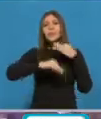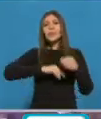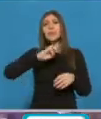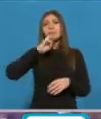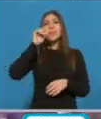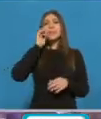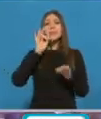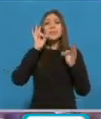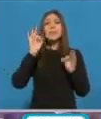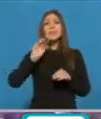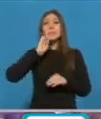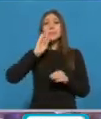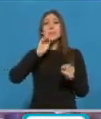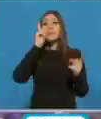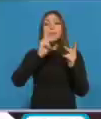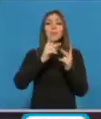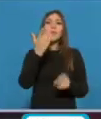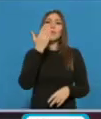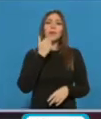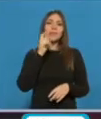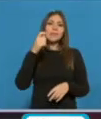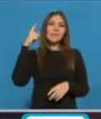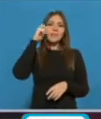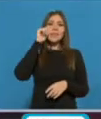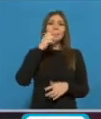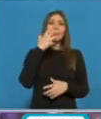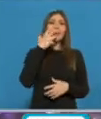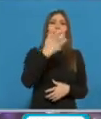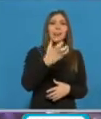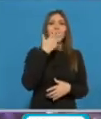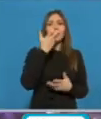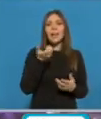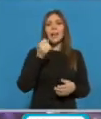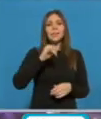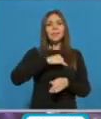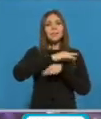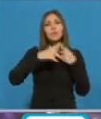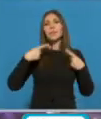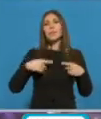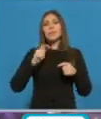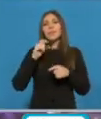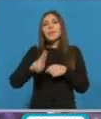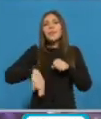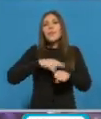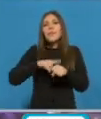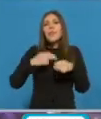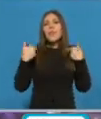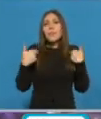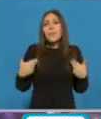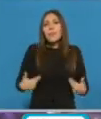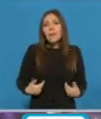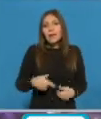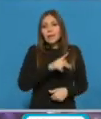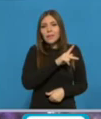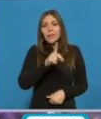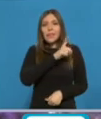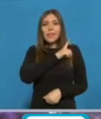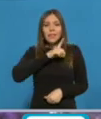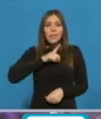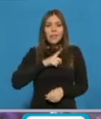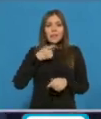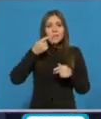madres la verdad, perfectas, no hay madres es difícil, perfectas. Es muy exactamente. difícil porque, como decía Enrique, somos seres humanos. Así es. Y entonces lo único que tenemos que hacer es empezar por